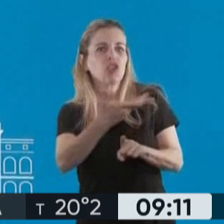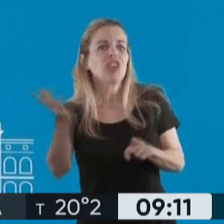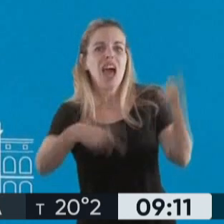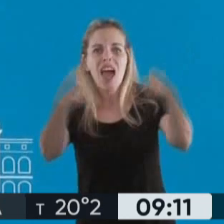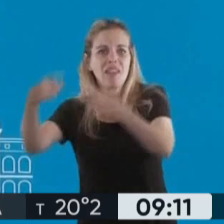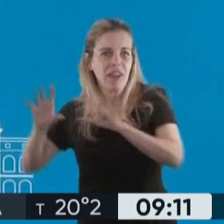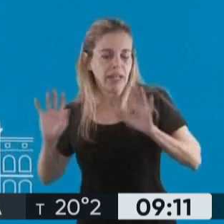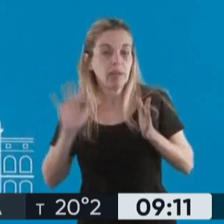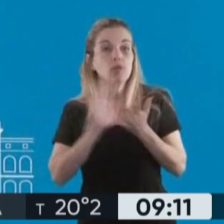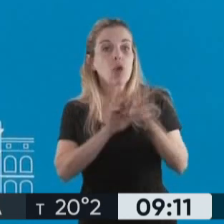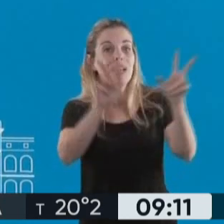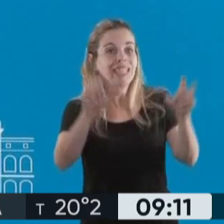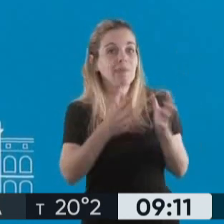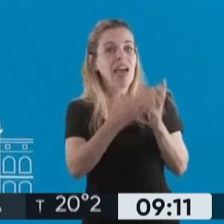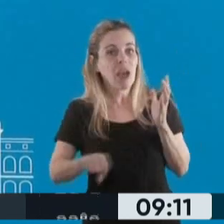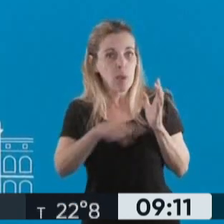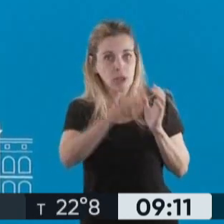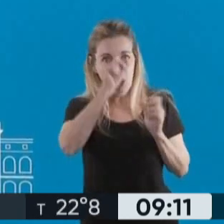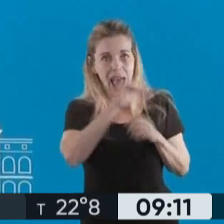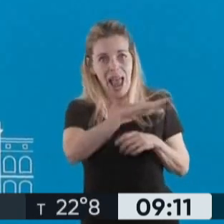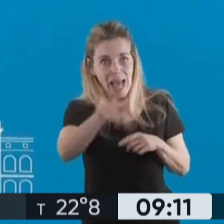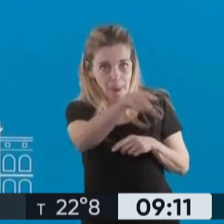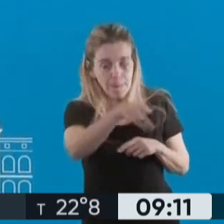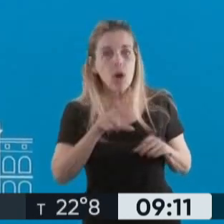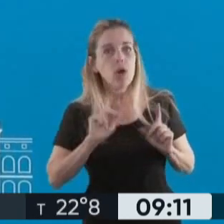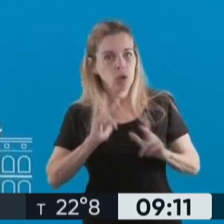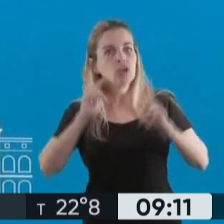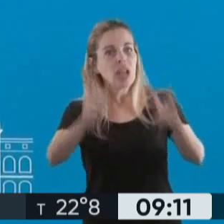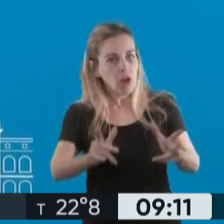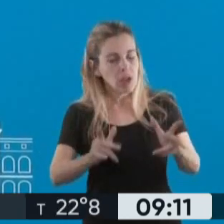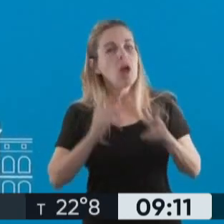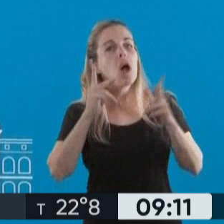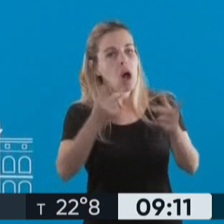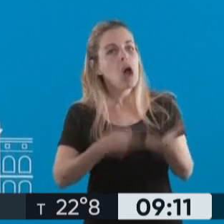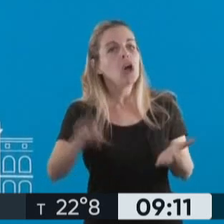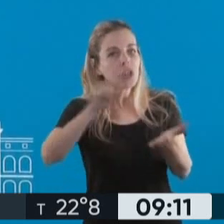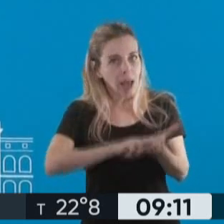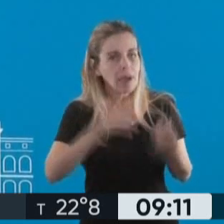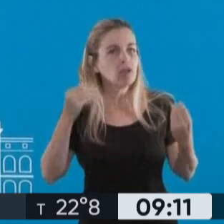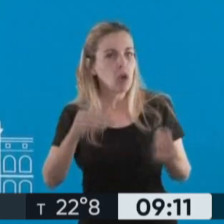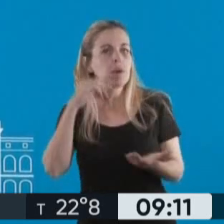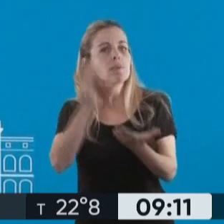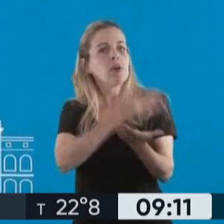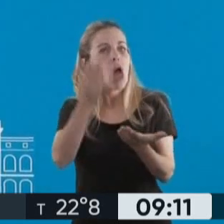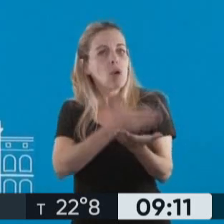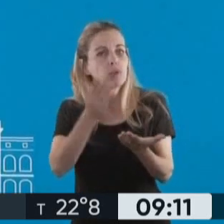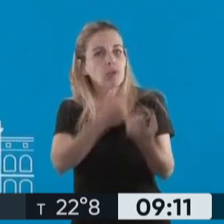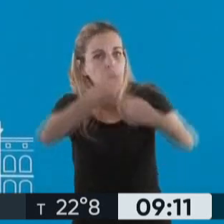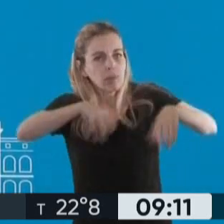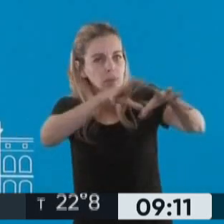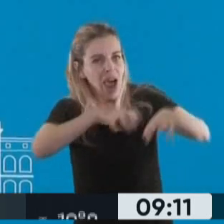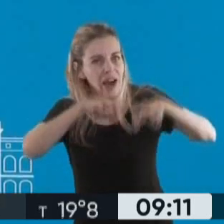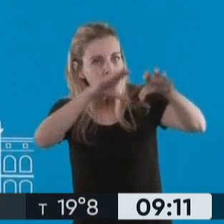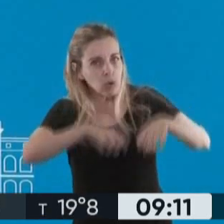Con respecto a las retenciones, lo que yo les dije y le vuelvo a ratificar es que las retenciones a la producción de los